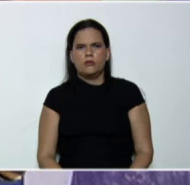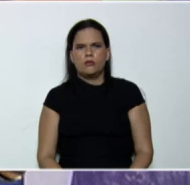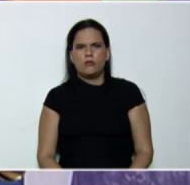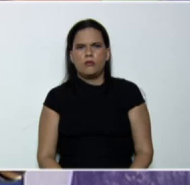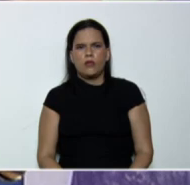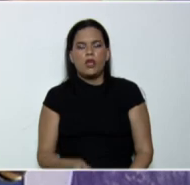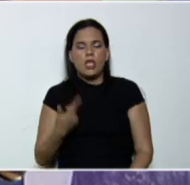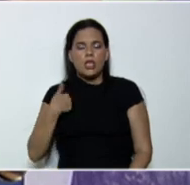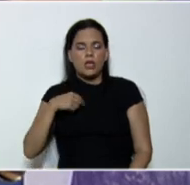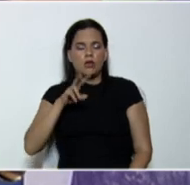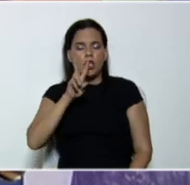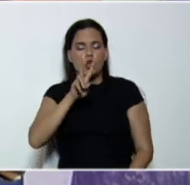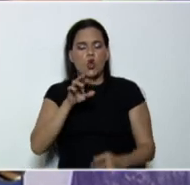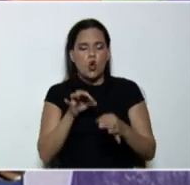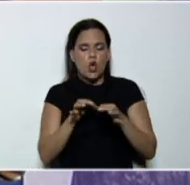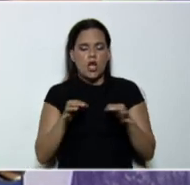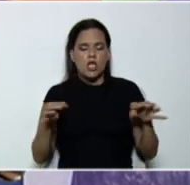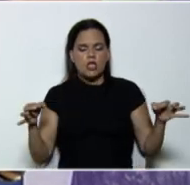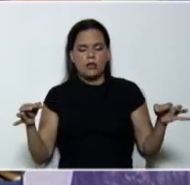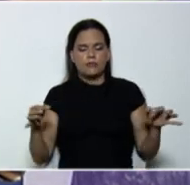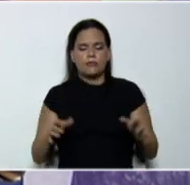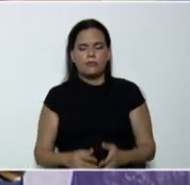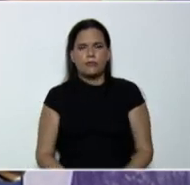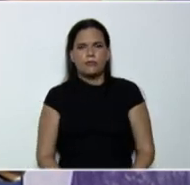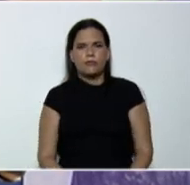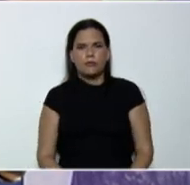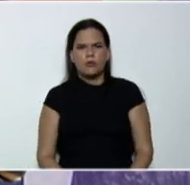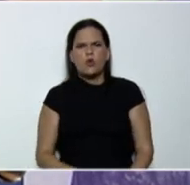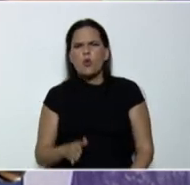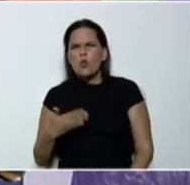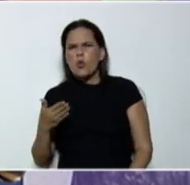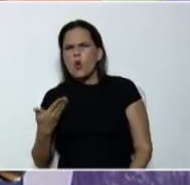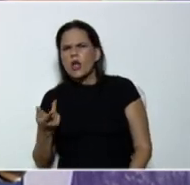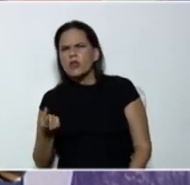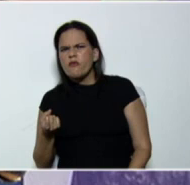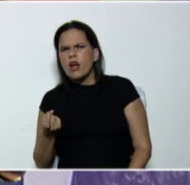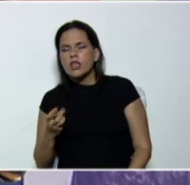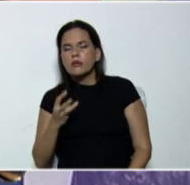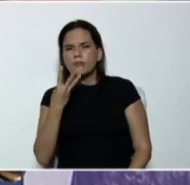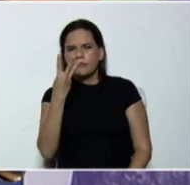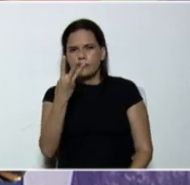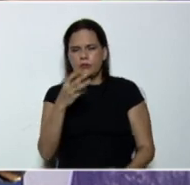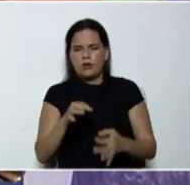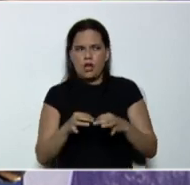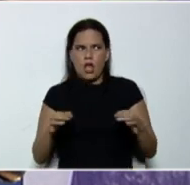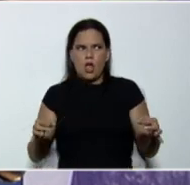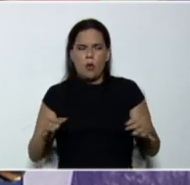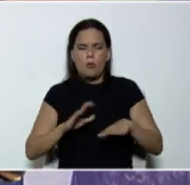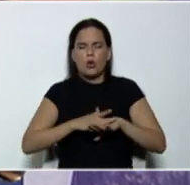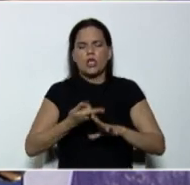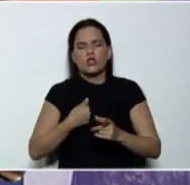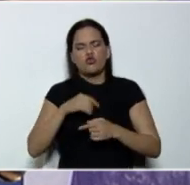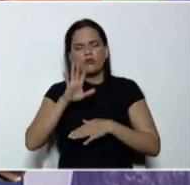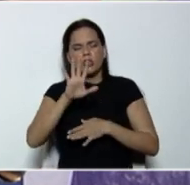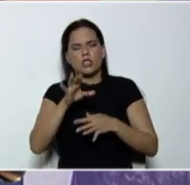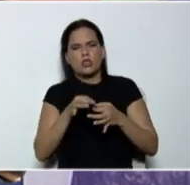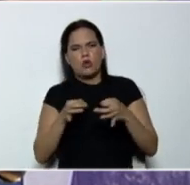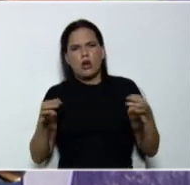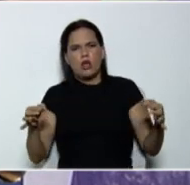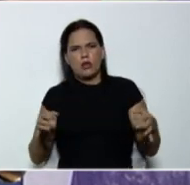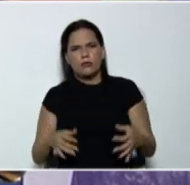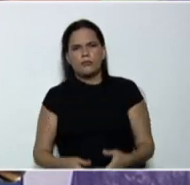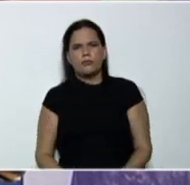Tengo ya dos líneas, dos lados. Dos lados. ¿Cuántos me faltan? Tres. Tres. Porque son cinco. Exacto. Un pentágono lo que se